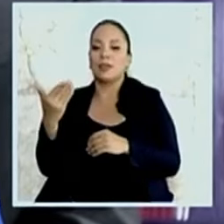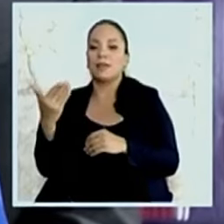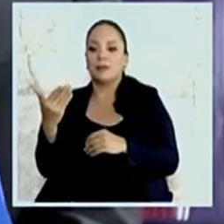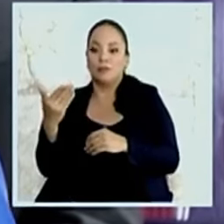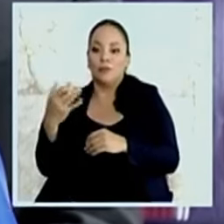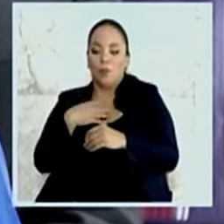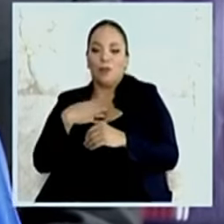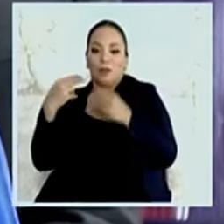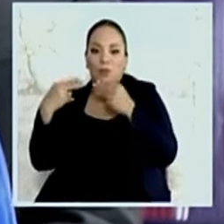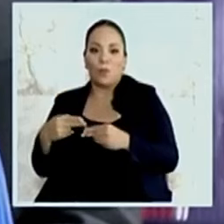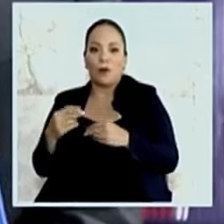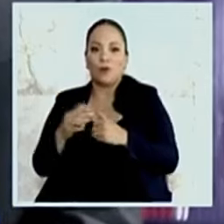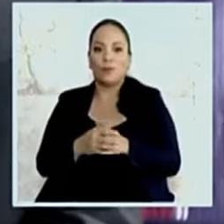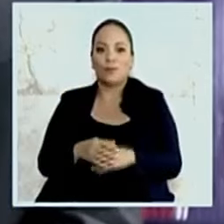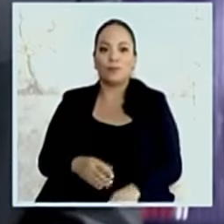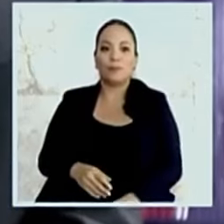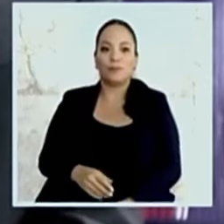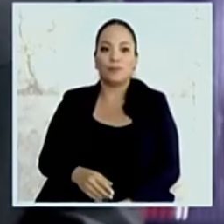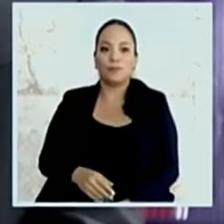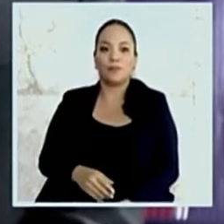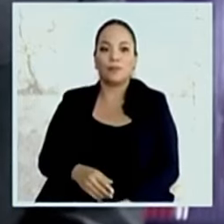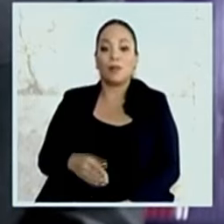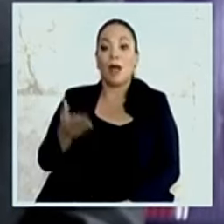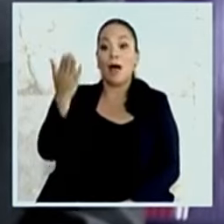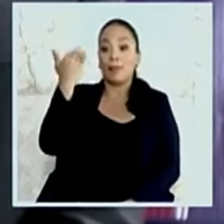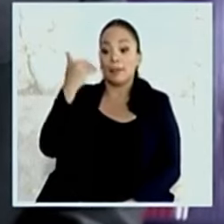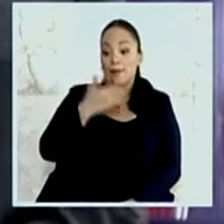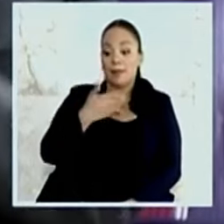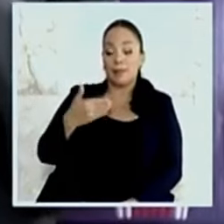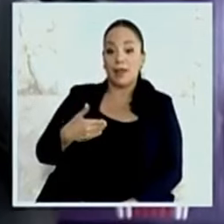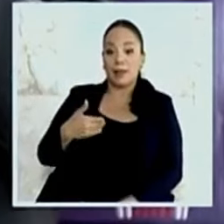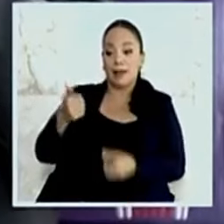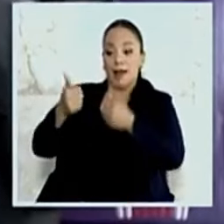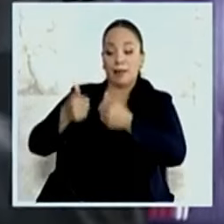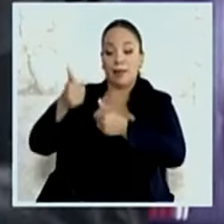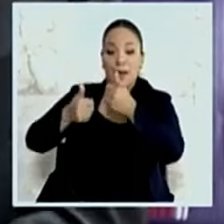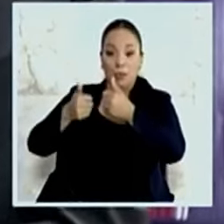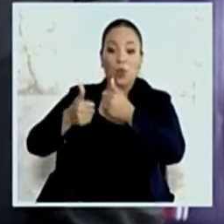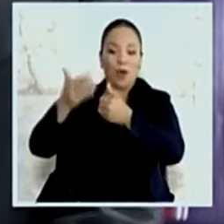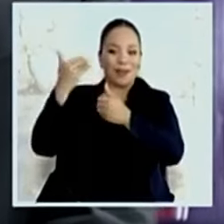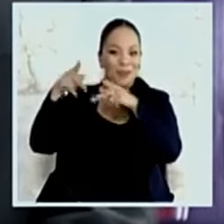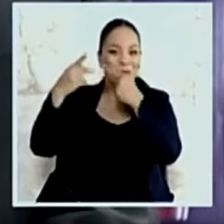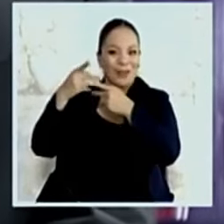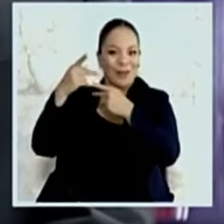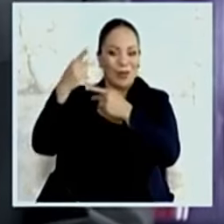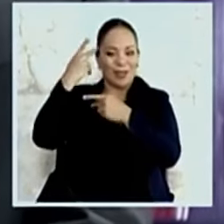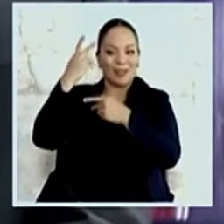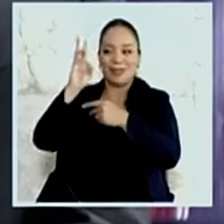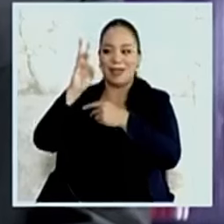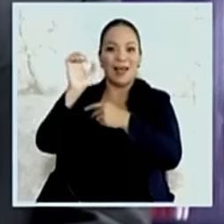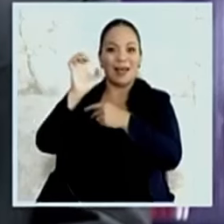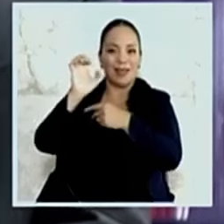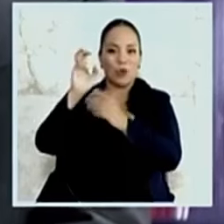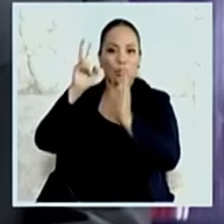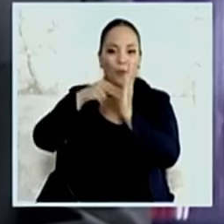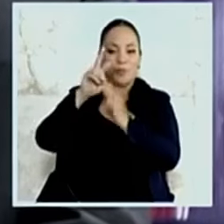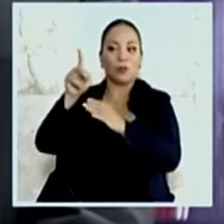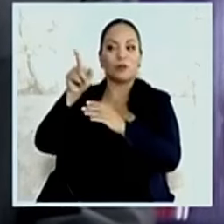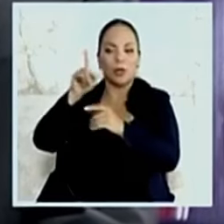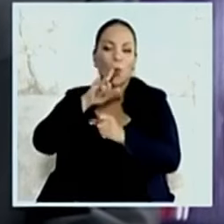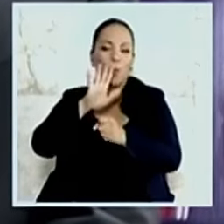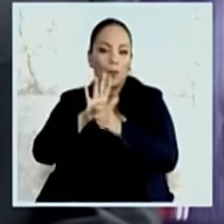que reconocer lo que es de Dios y lo que es del César también. Señor presidente,